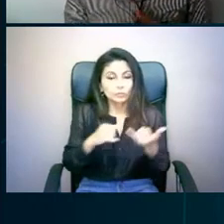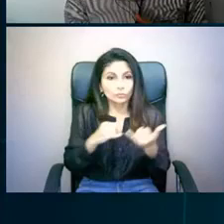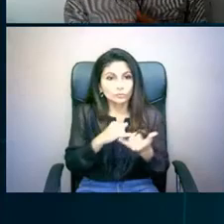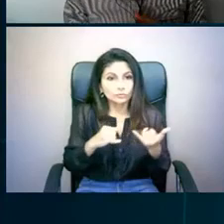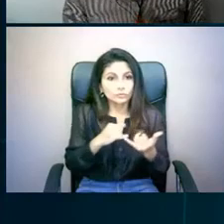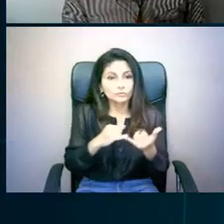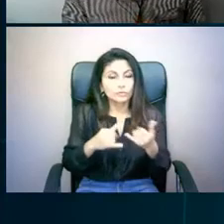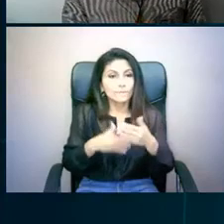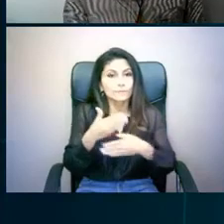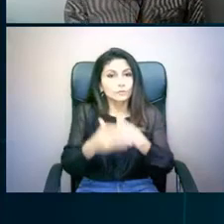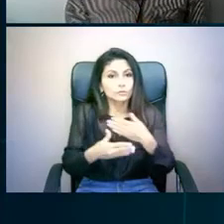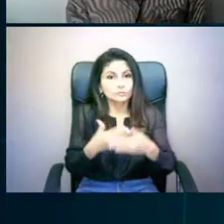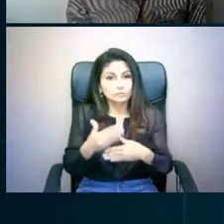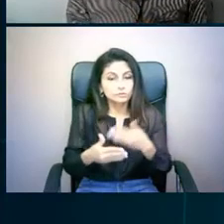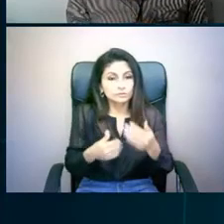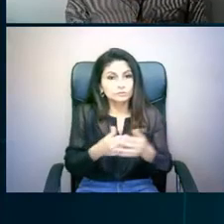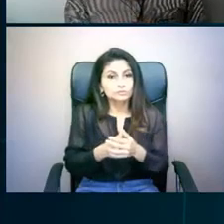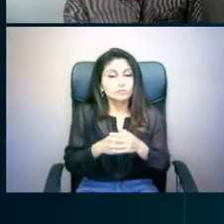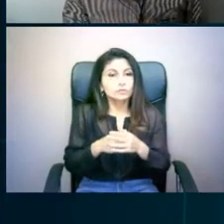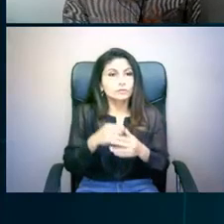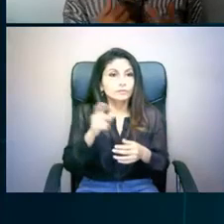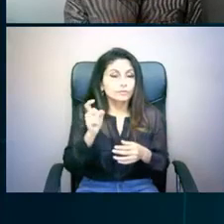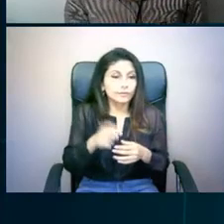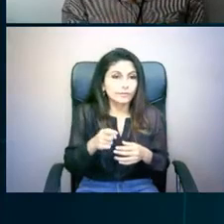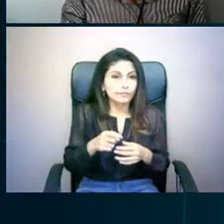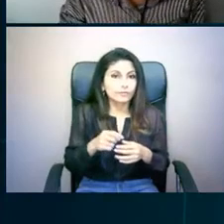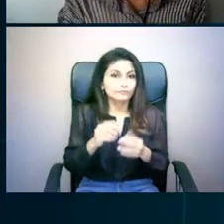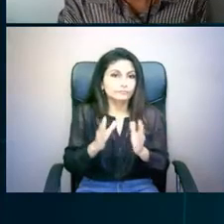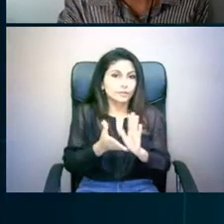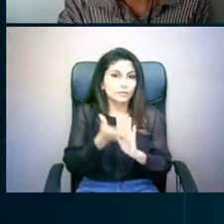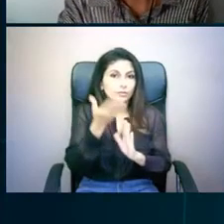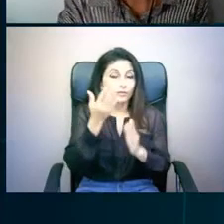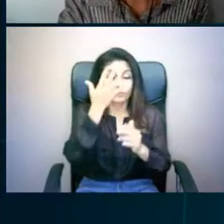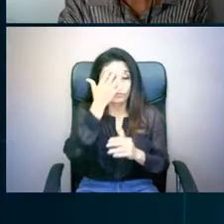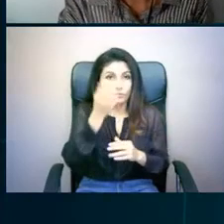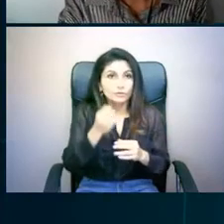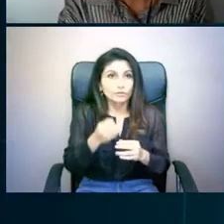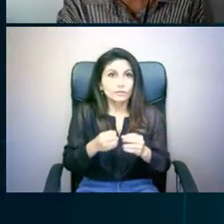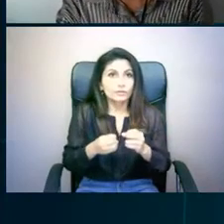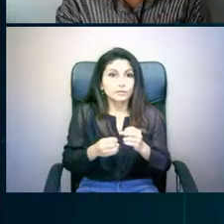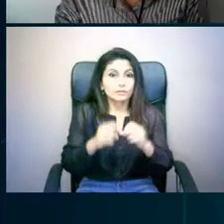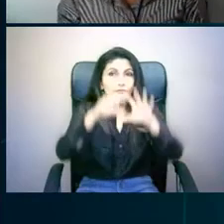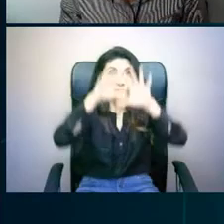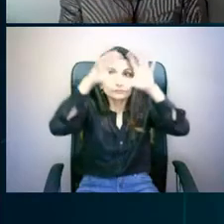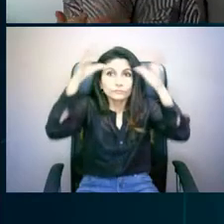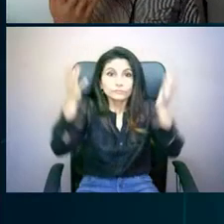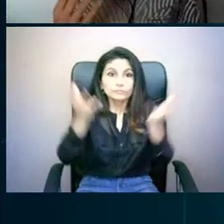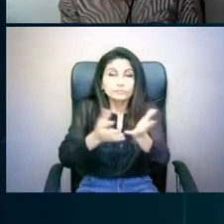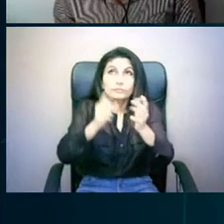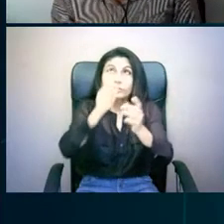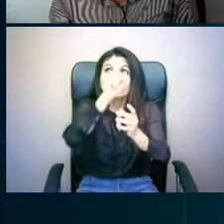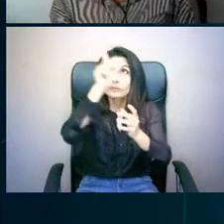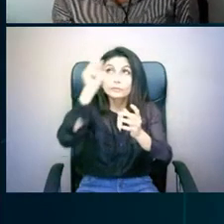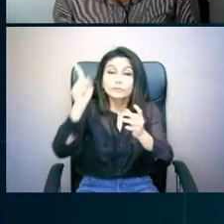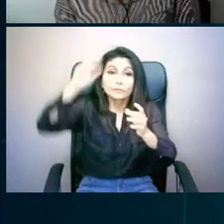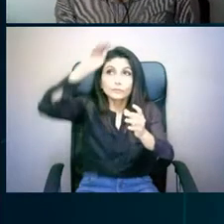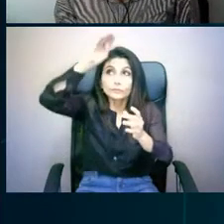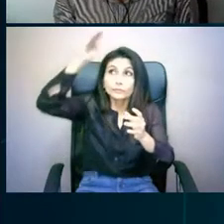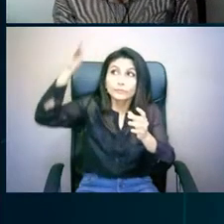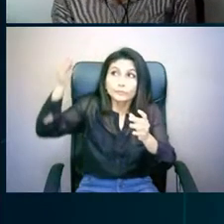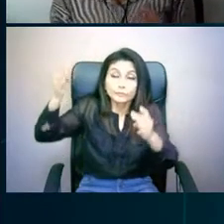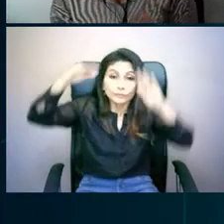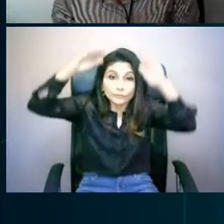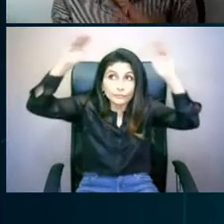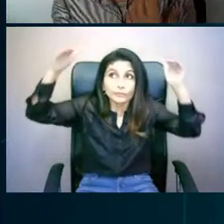aireación debe ser optimizado para evitar la liberación de hexano a la atmósfera. Ahora, quiero mostrarles como